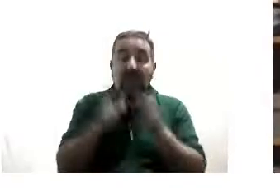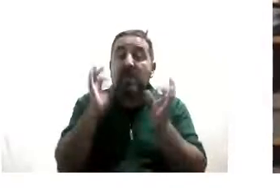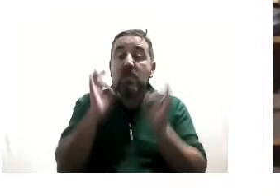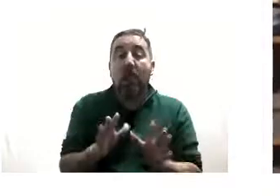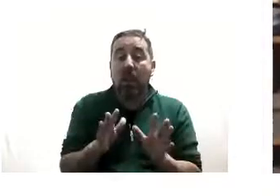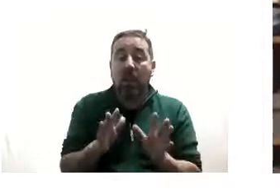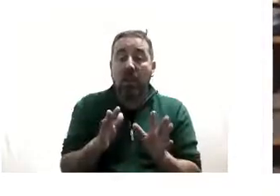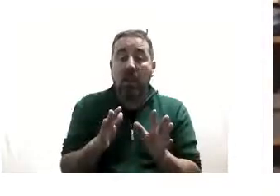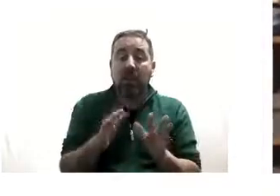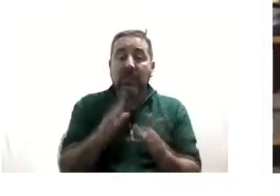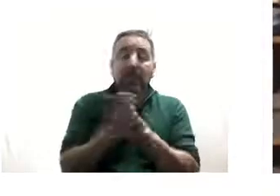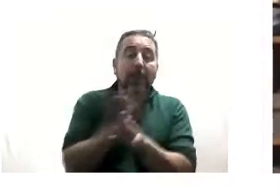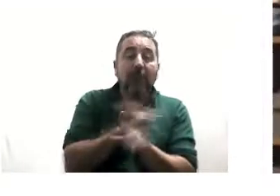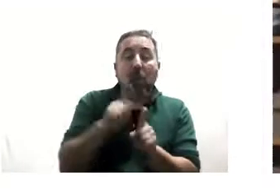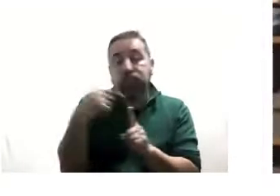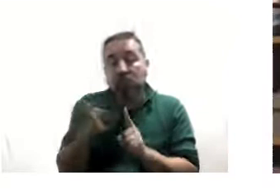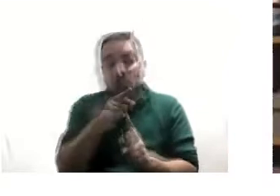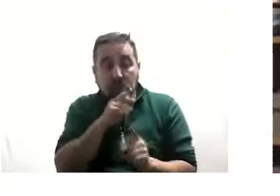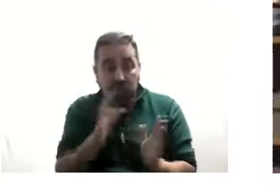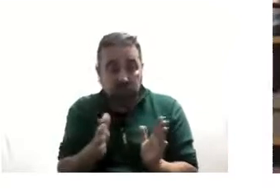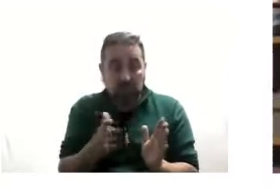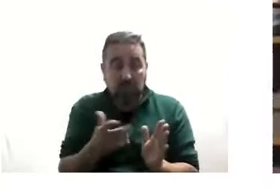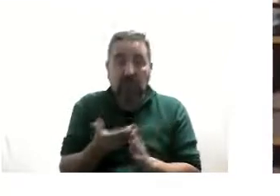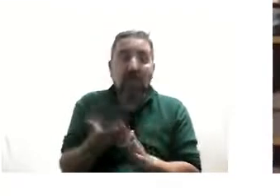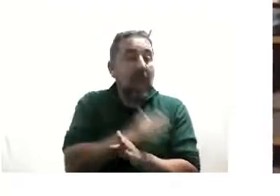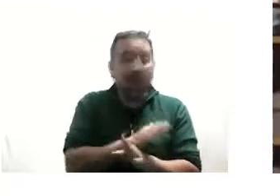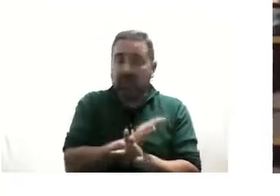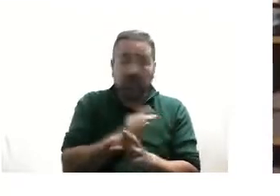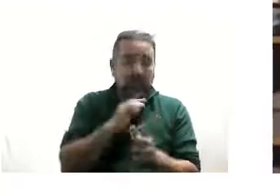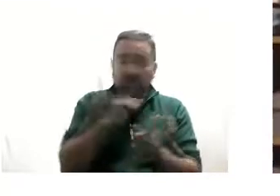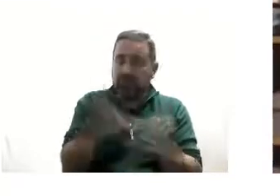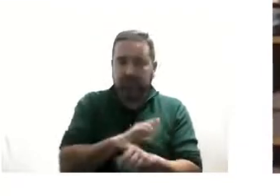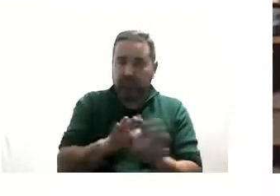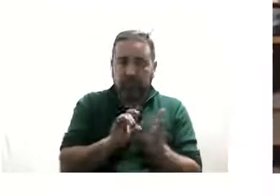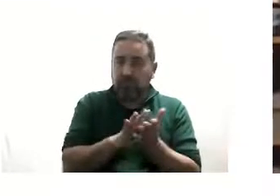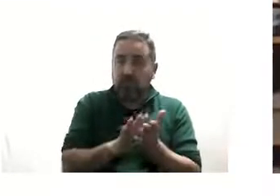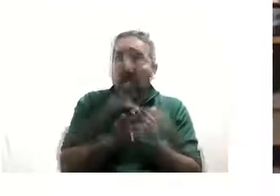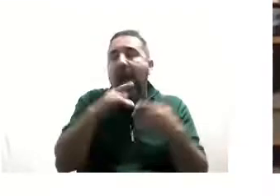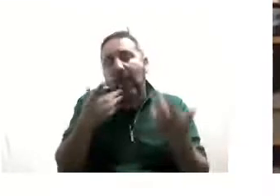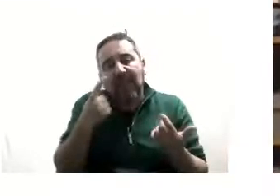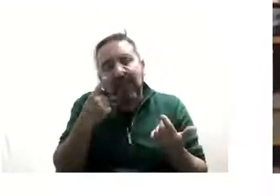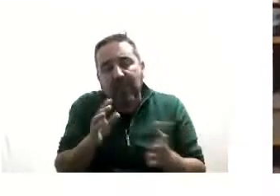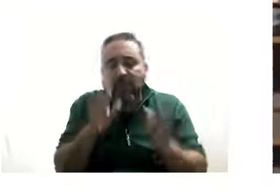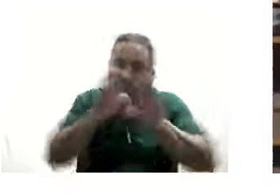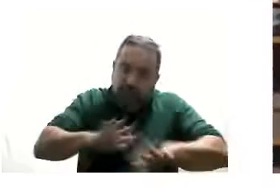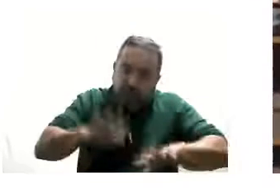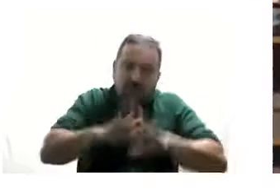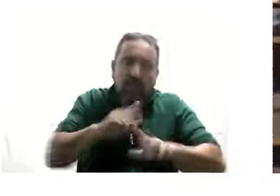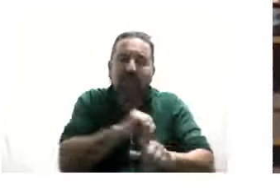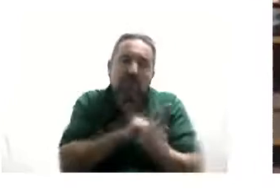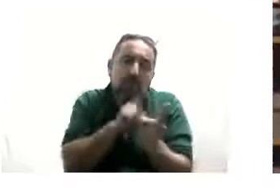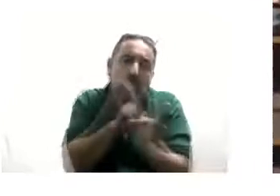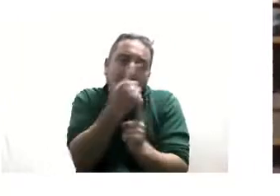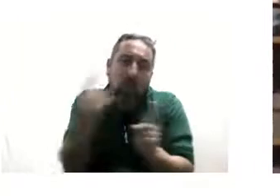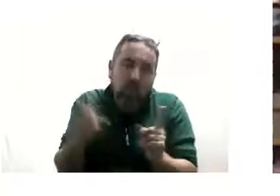casos prelocutivos o perilocutivos antes se descartaban por completo, ahora, bueno, hay que ver el caso despacio, hay que individualizar y en algunos